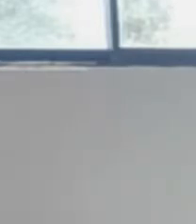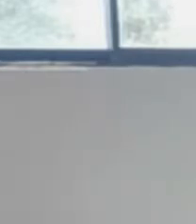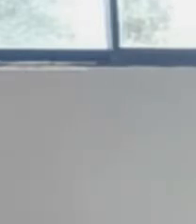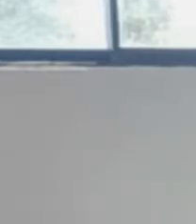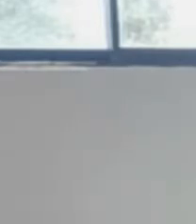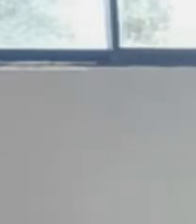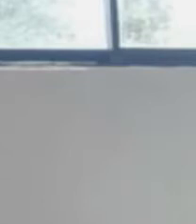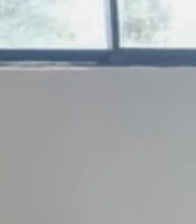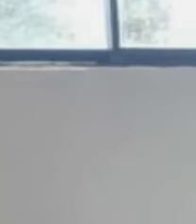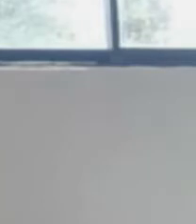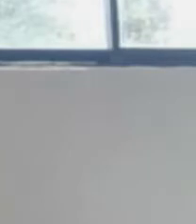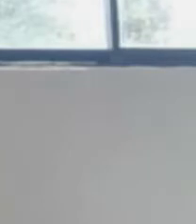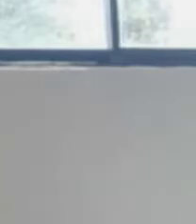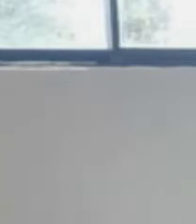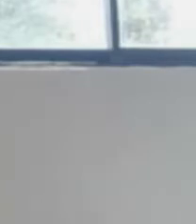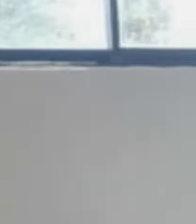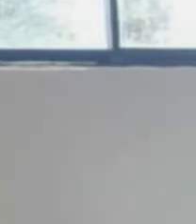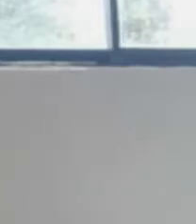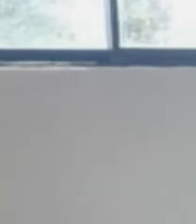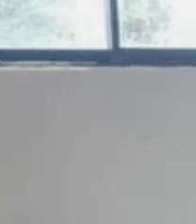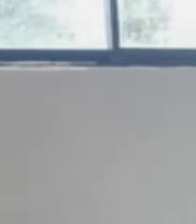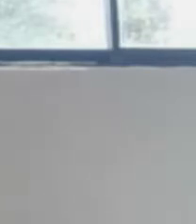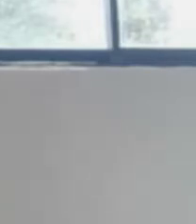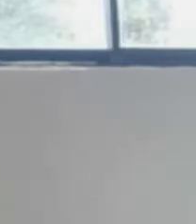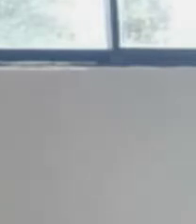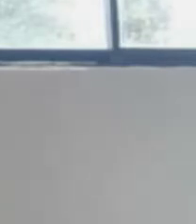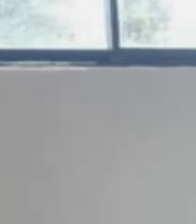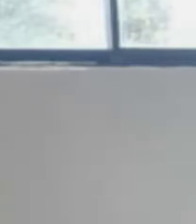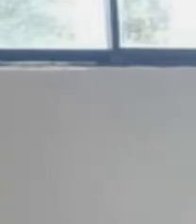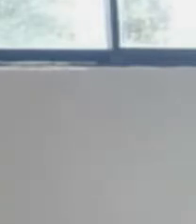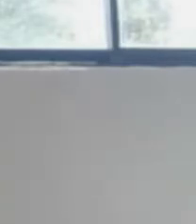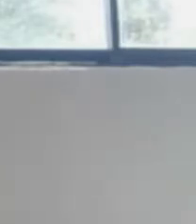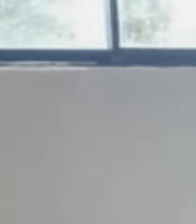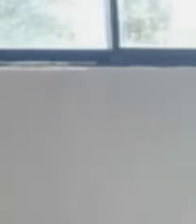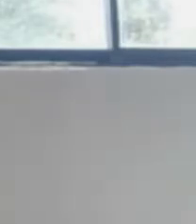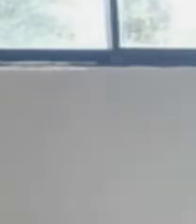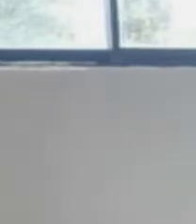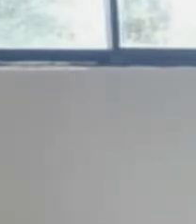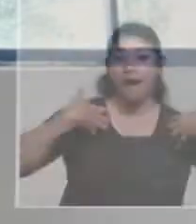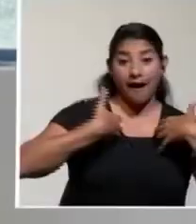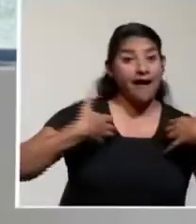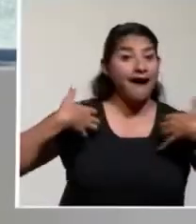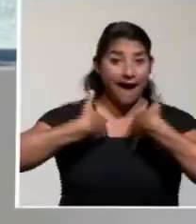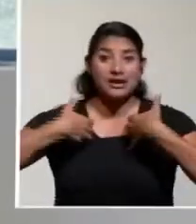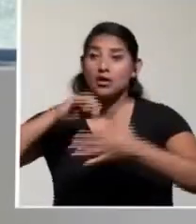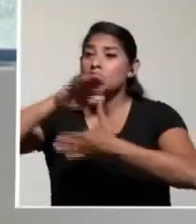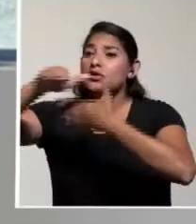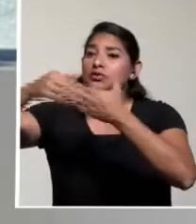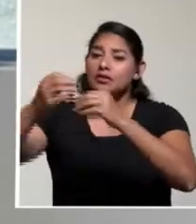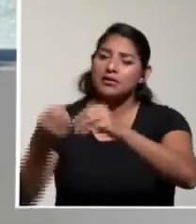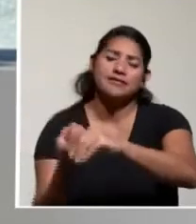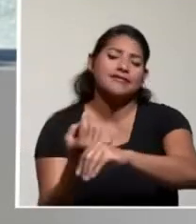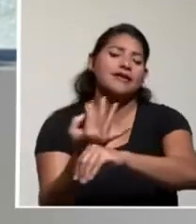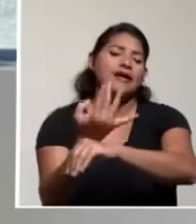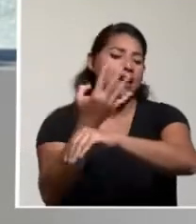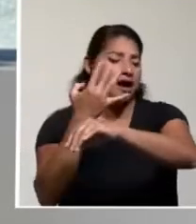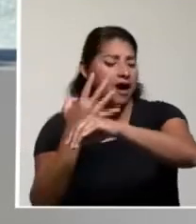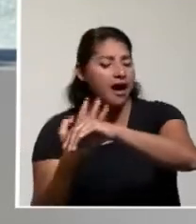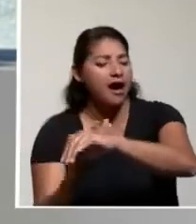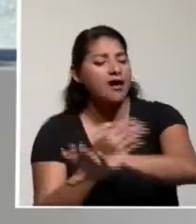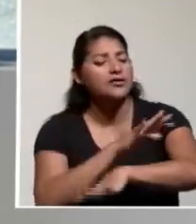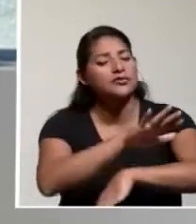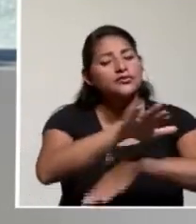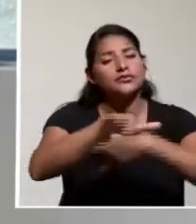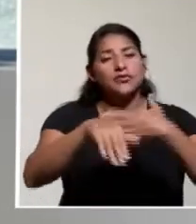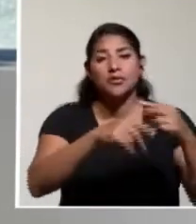las personas, niños, adolescentes, adultos, que todos los animalitos, que todas las plantas, que